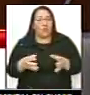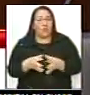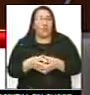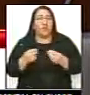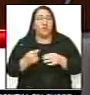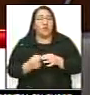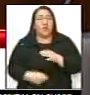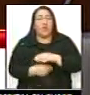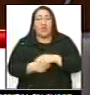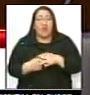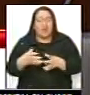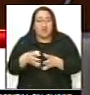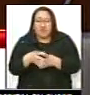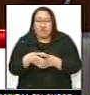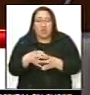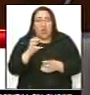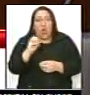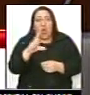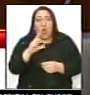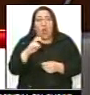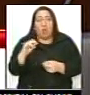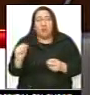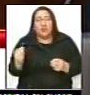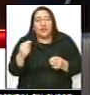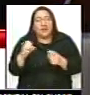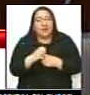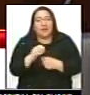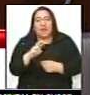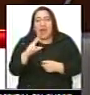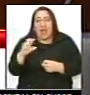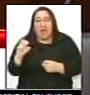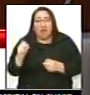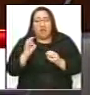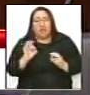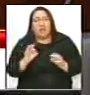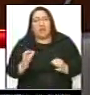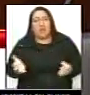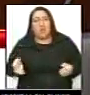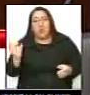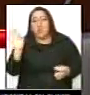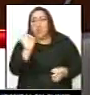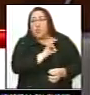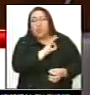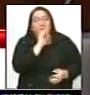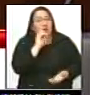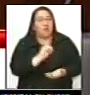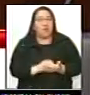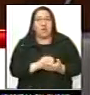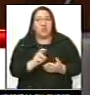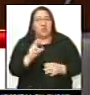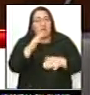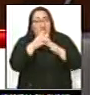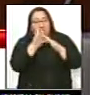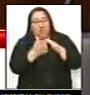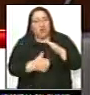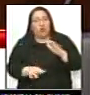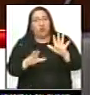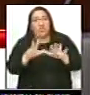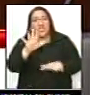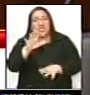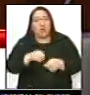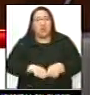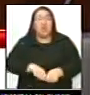daño en Olmos es gravísimo. Nunca más esa represa tendrá 85 metros de